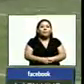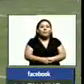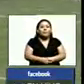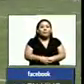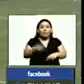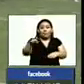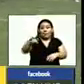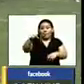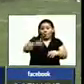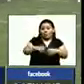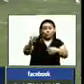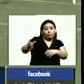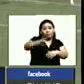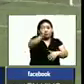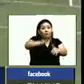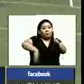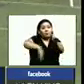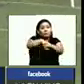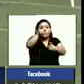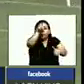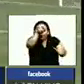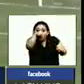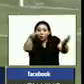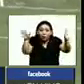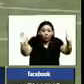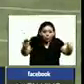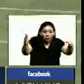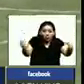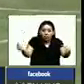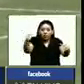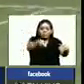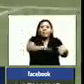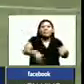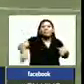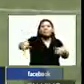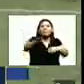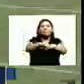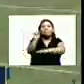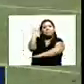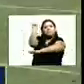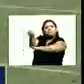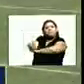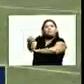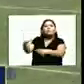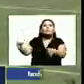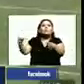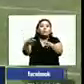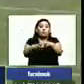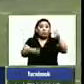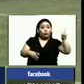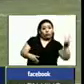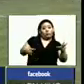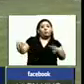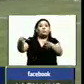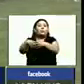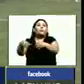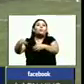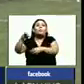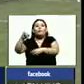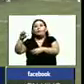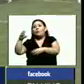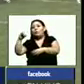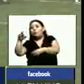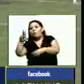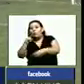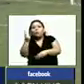El actual campeón nacional, Club Deportivo Águila Regresó a la senda de la victoria Después de vencer 2x0 a Jocoro Fútbol Club Un duelo